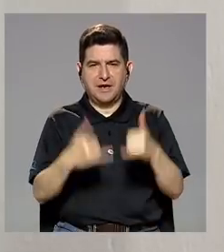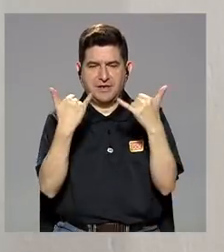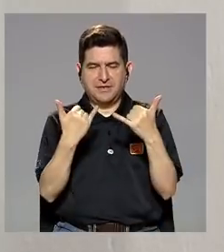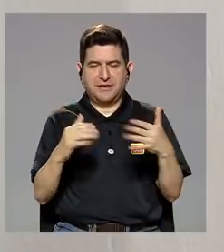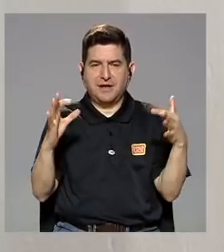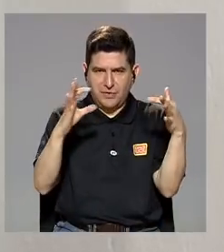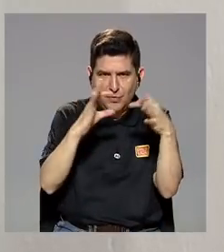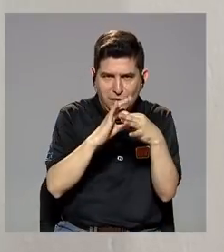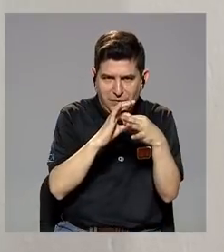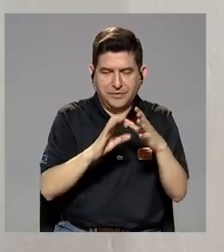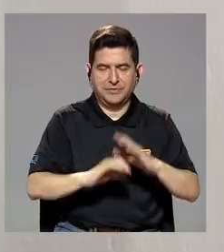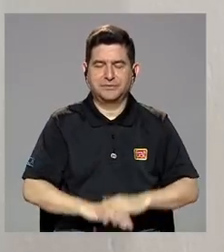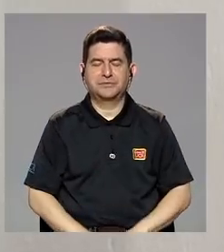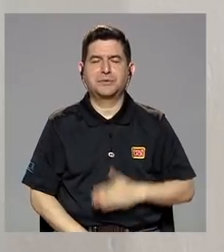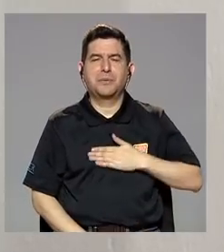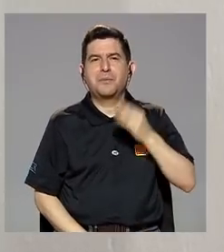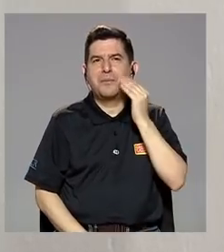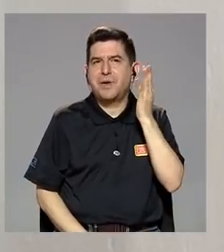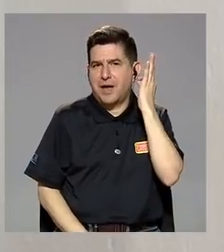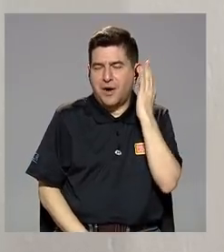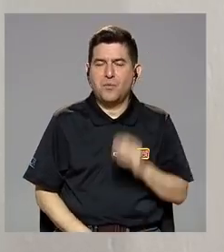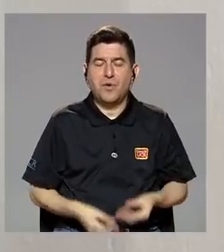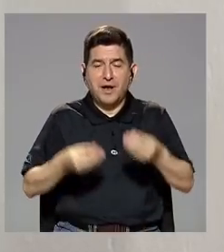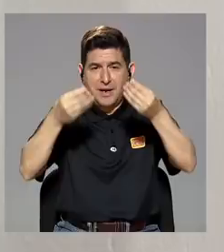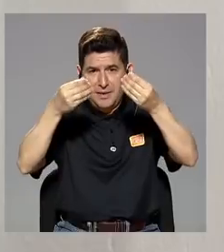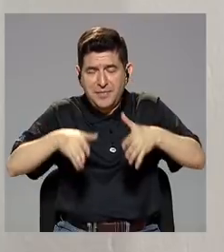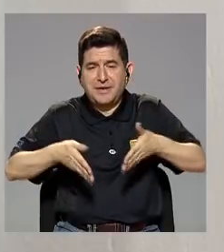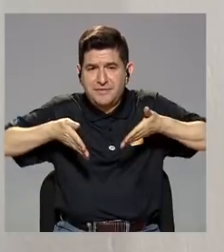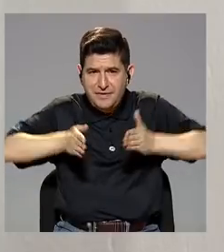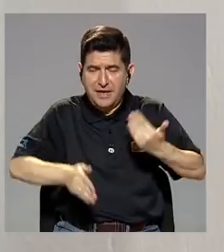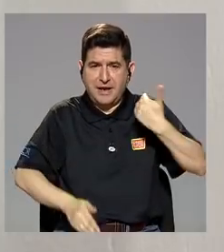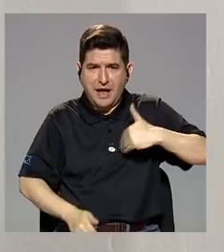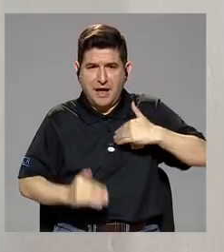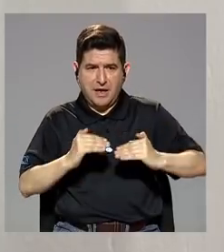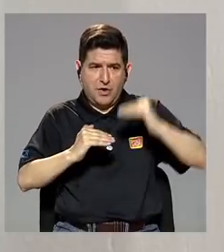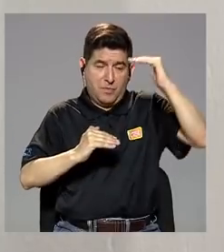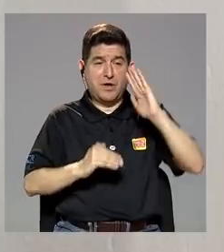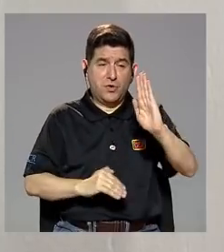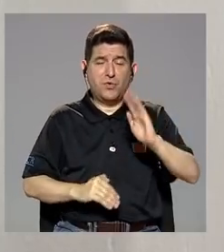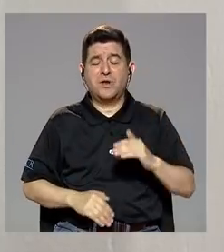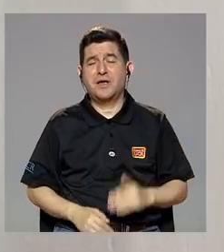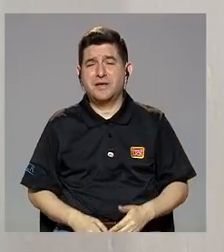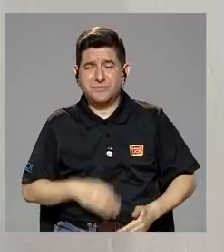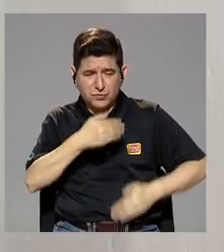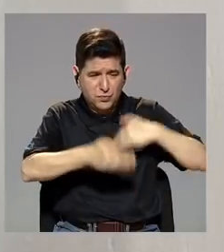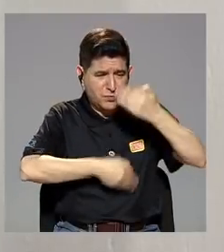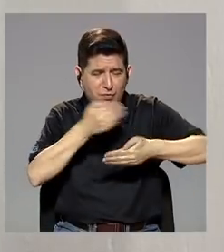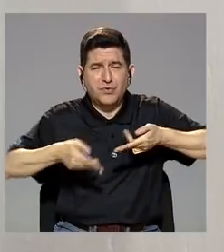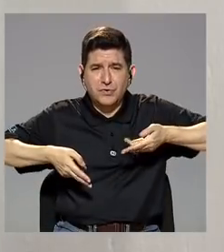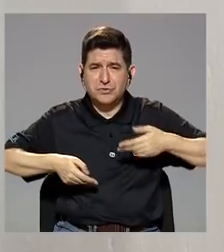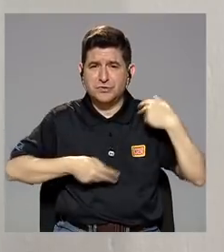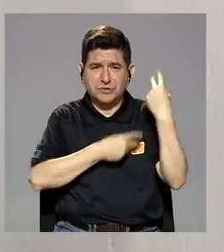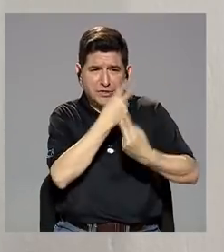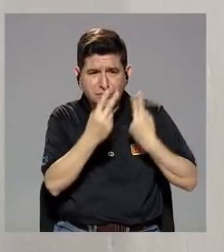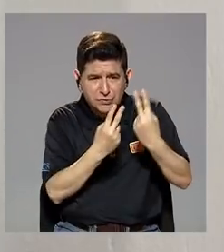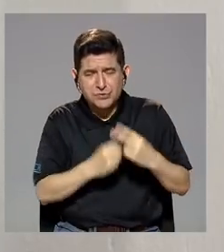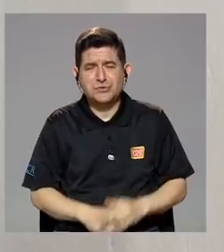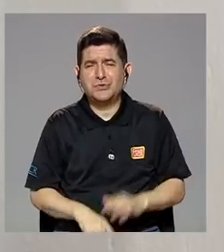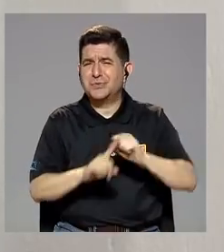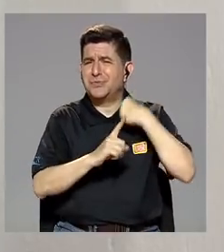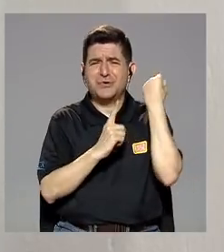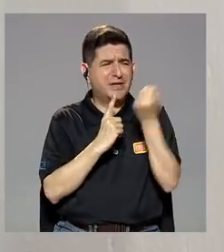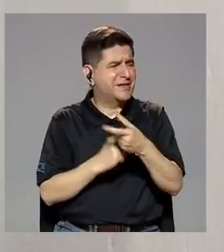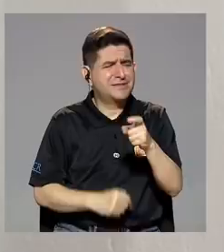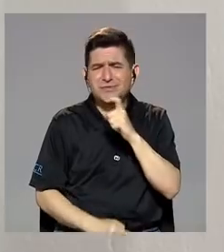como se dice no incluso mi abuela pierde a su hijo mayor en ese viaje se hace terrible eran condiciones bueno